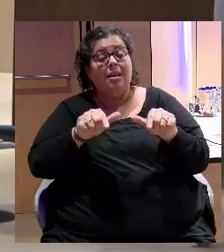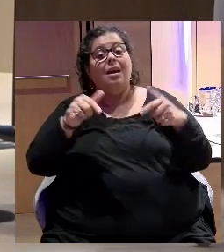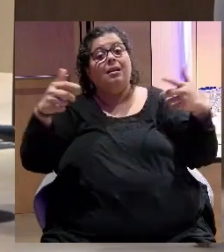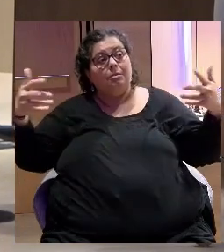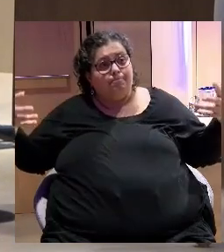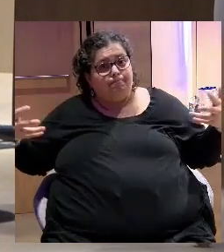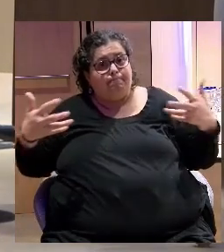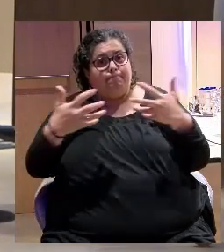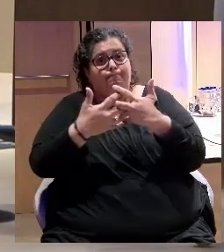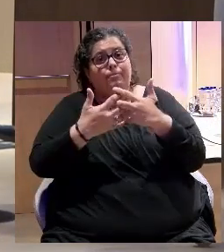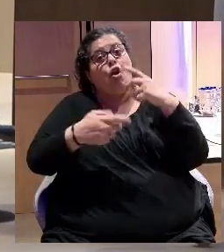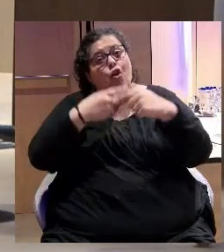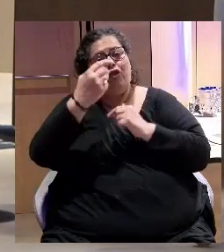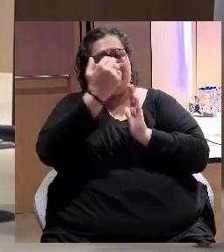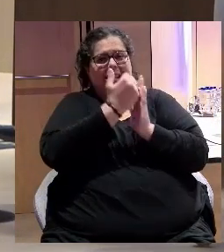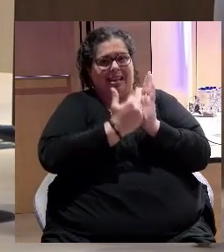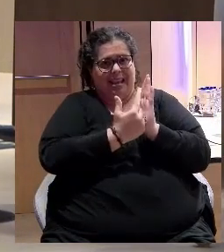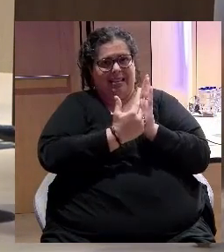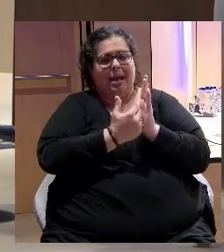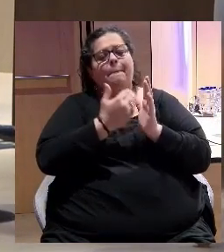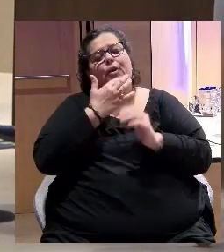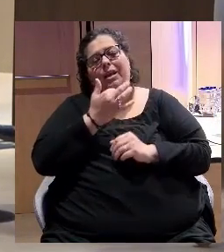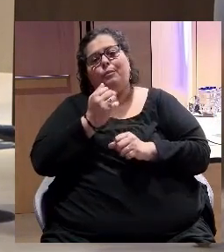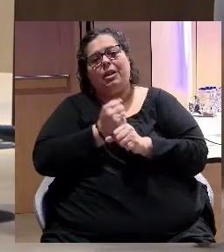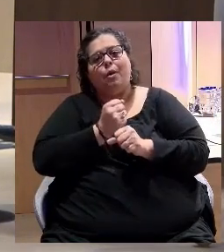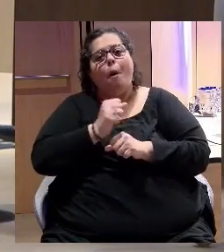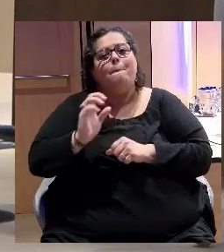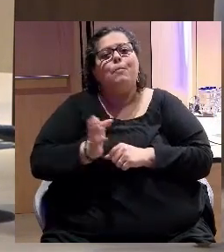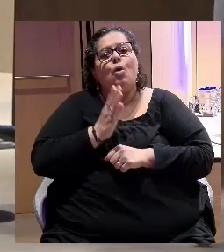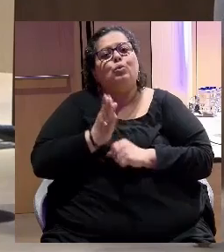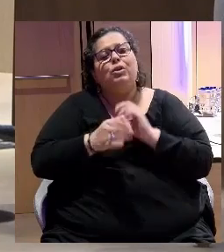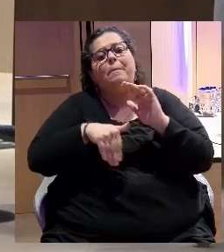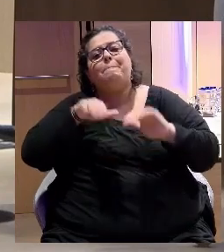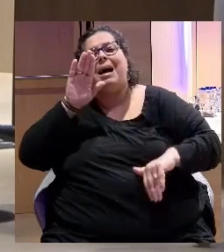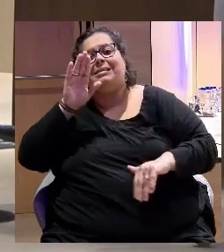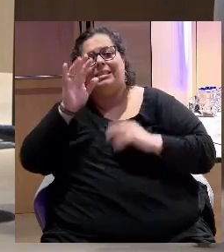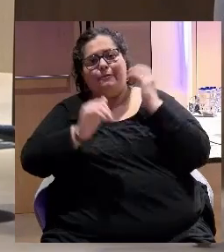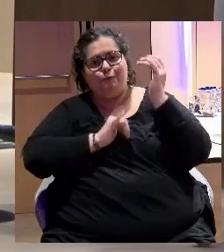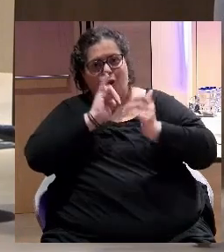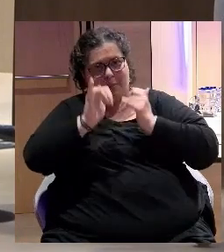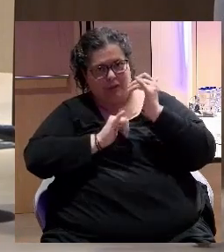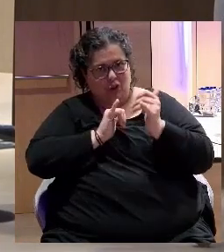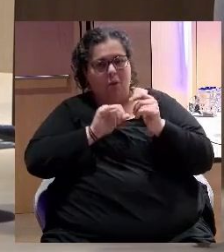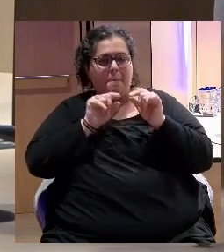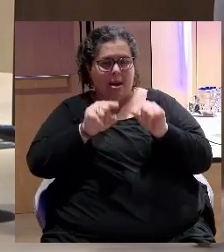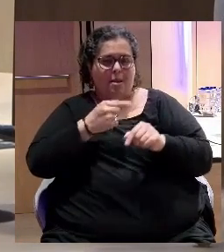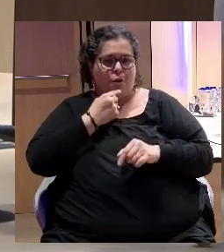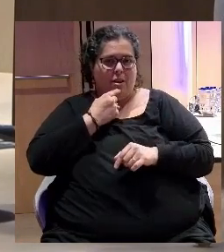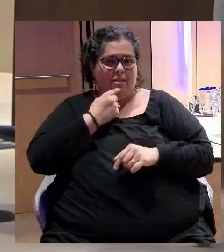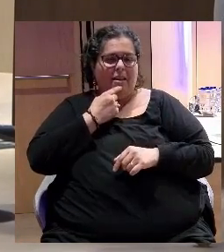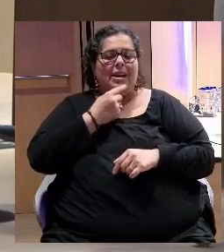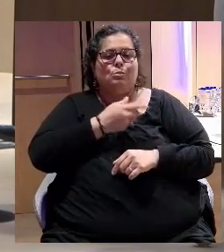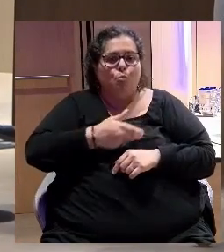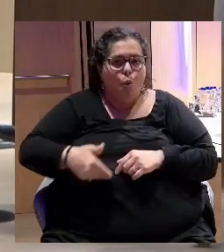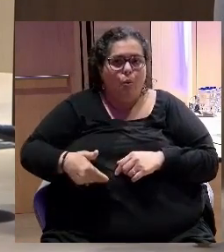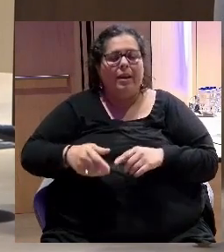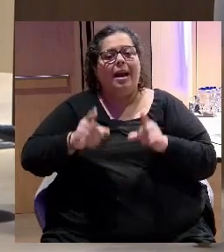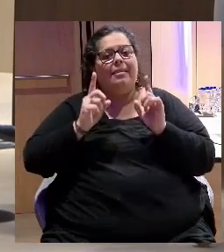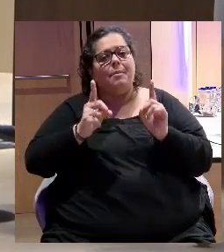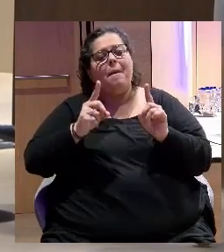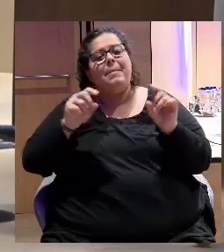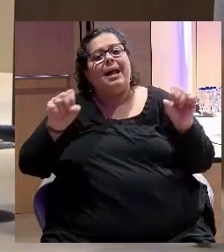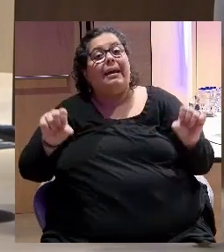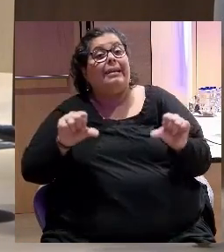agendas. Trabajamos en la producción de información, teníamos que producir más información para las políticas públicas, para el ejercicio de otros derechos y